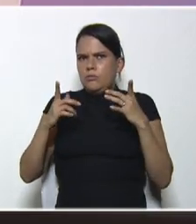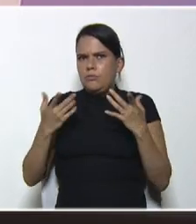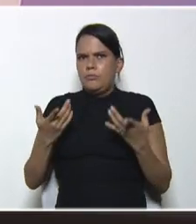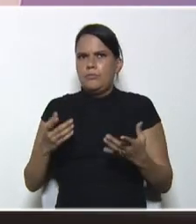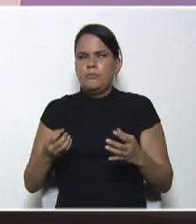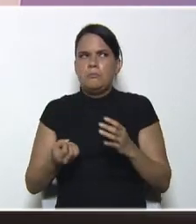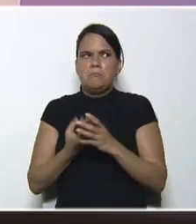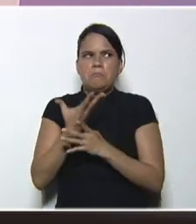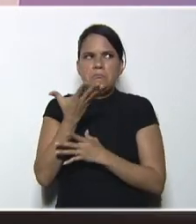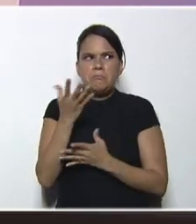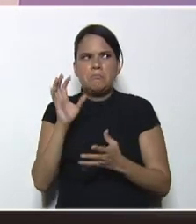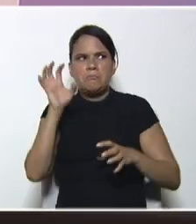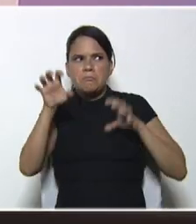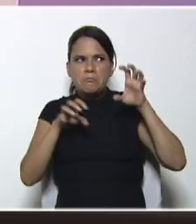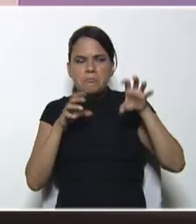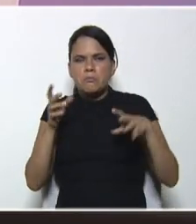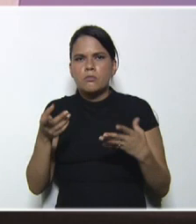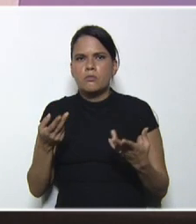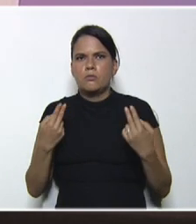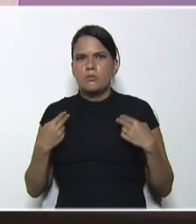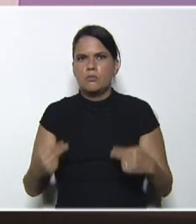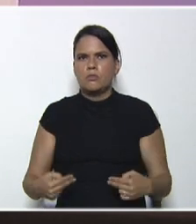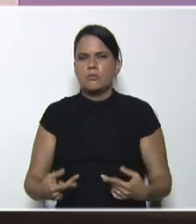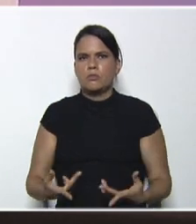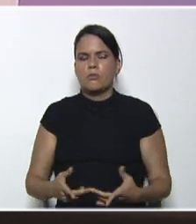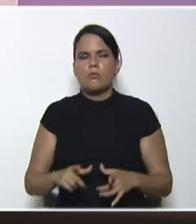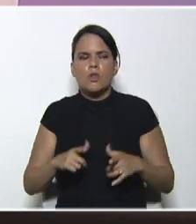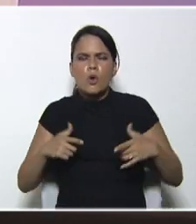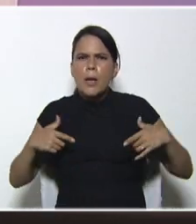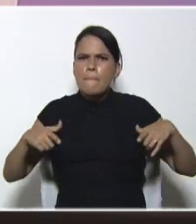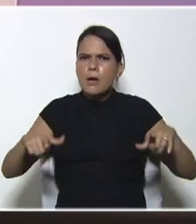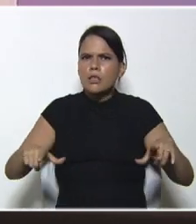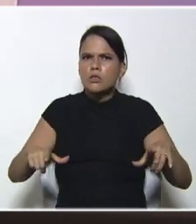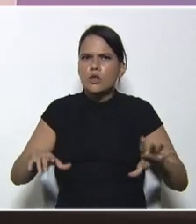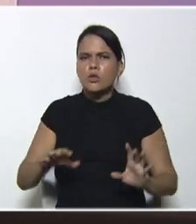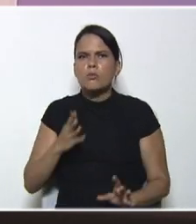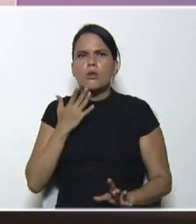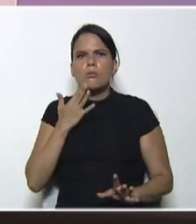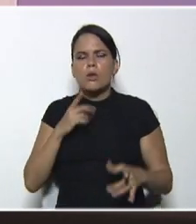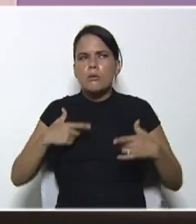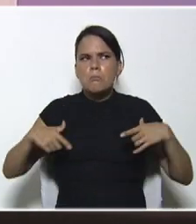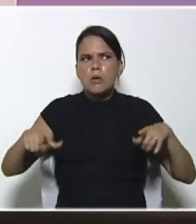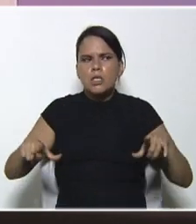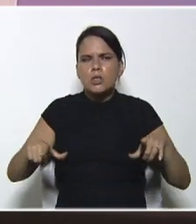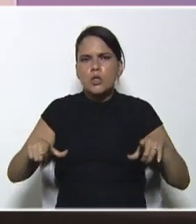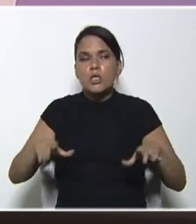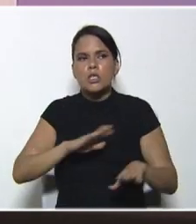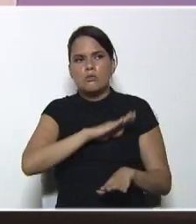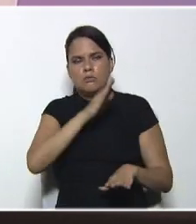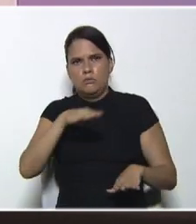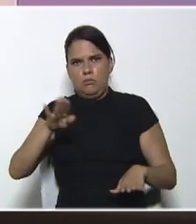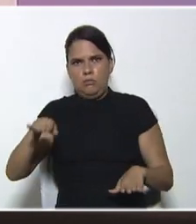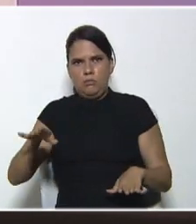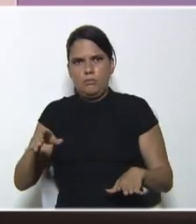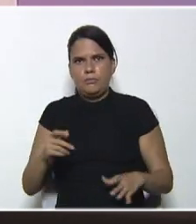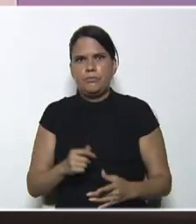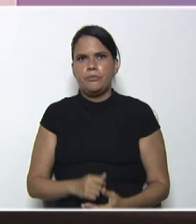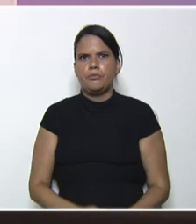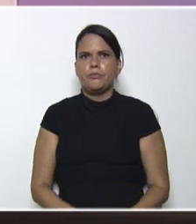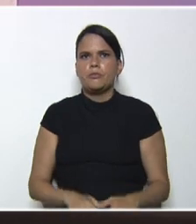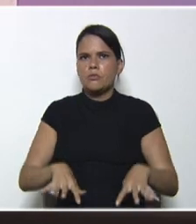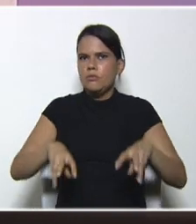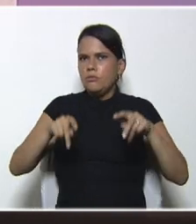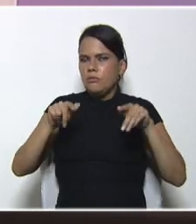tomamos como de referencia un ecosistema, ya sea terrestre o marino. Y podemos realizar